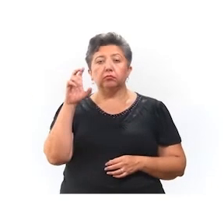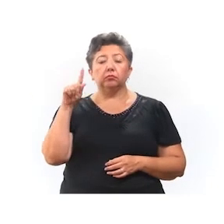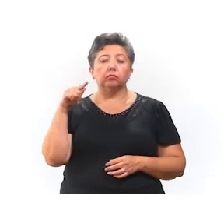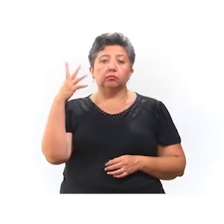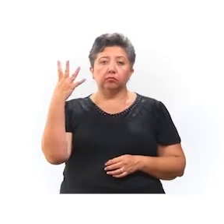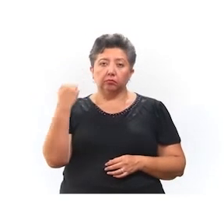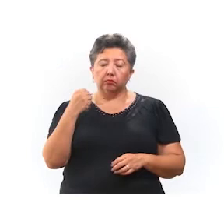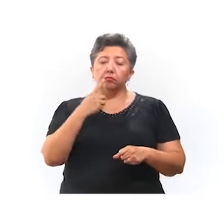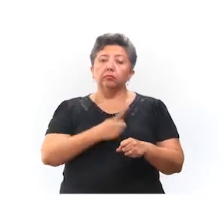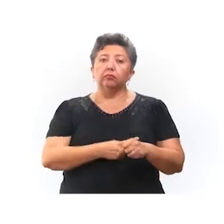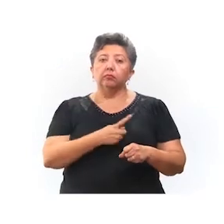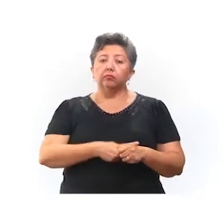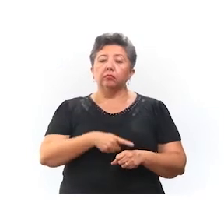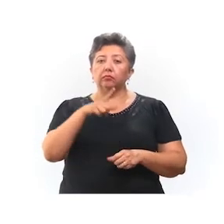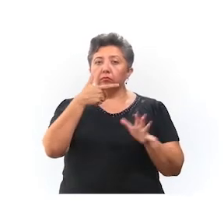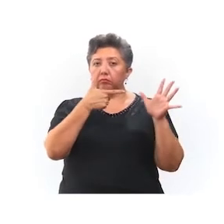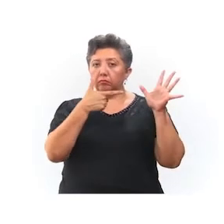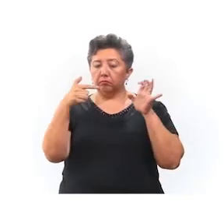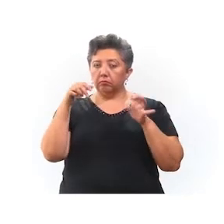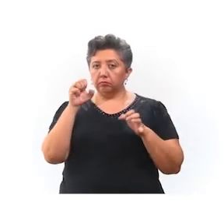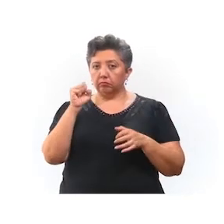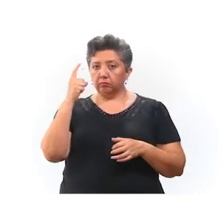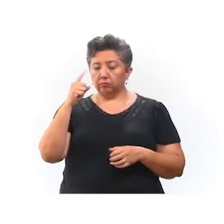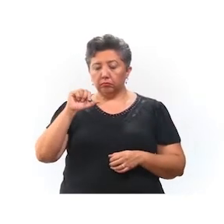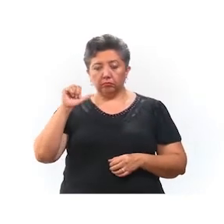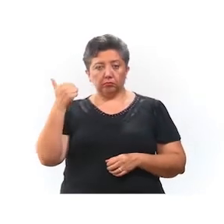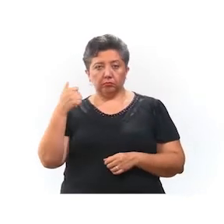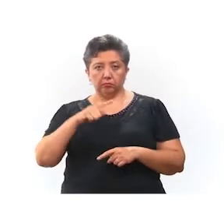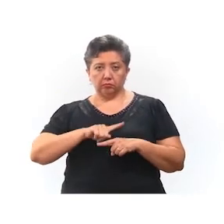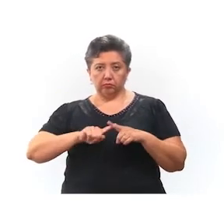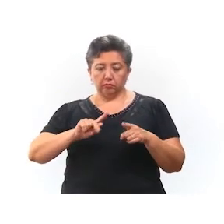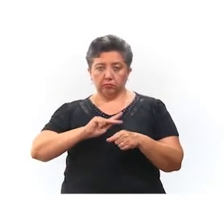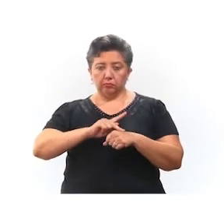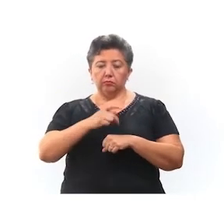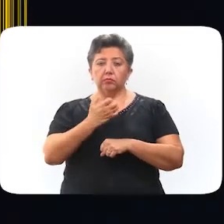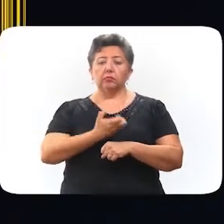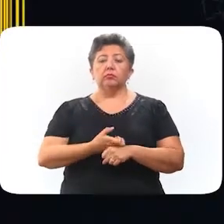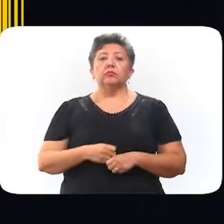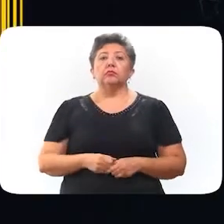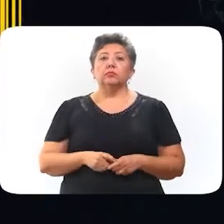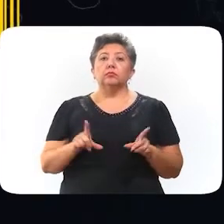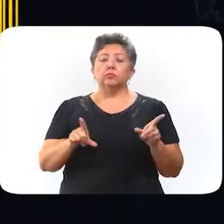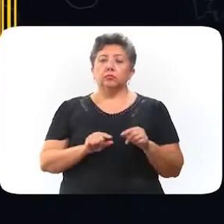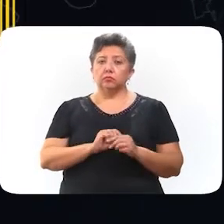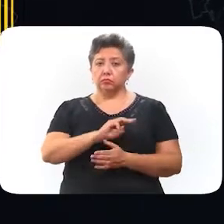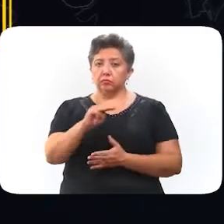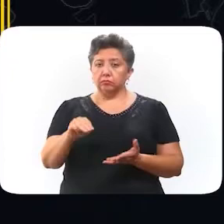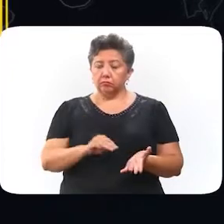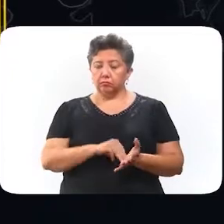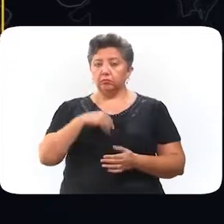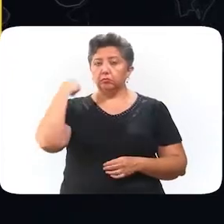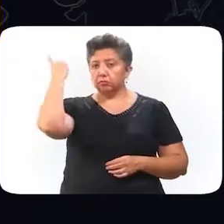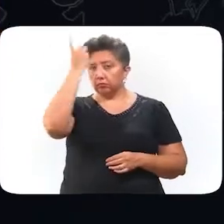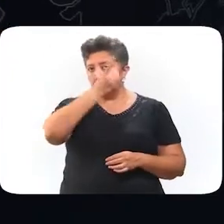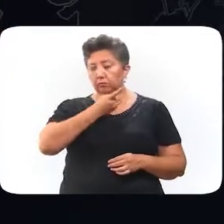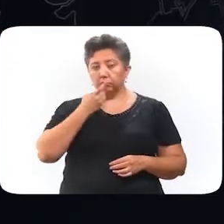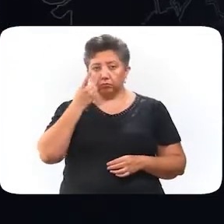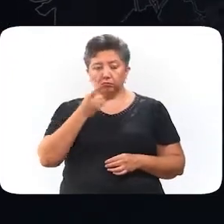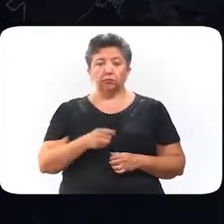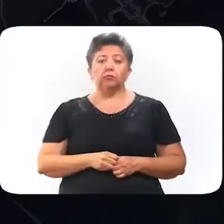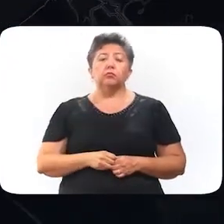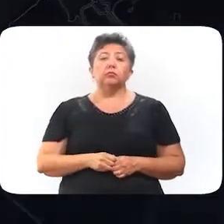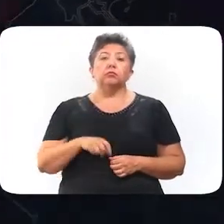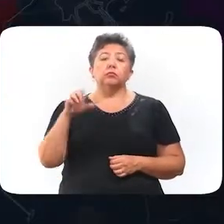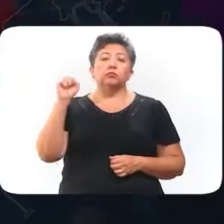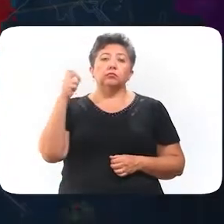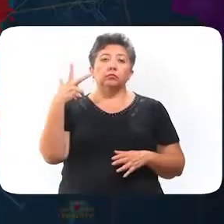109.579 casos positivos, 761 son de otro país u otro estado. Específicamente en Mérida se han